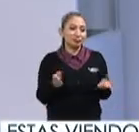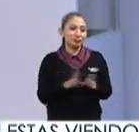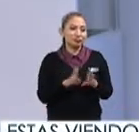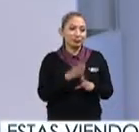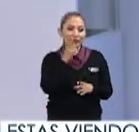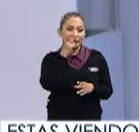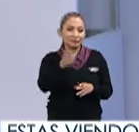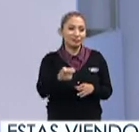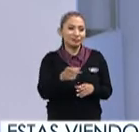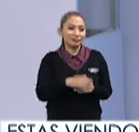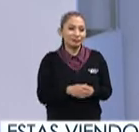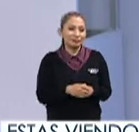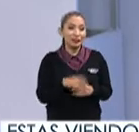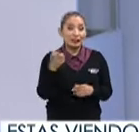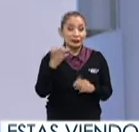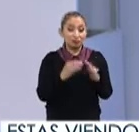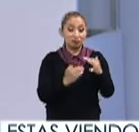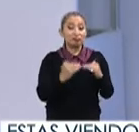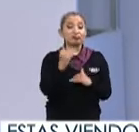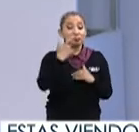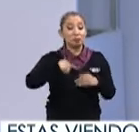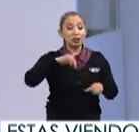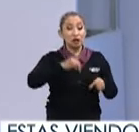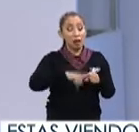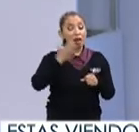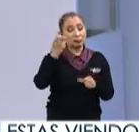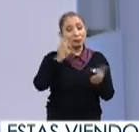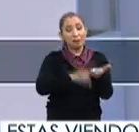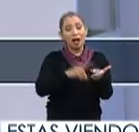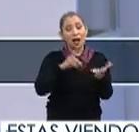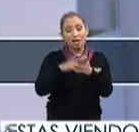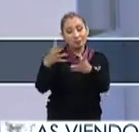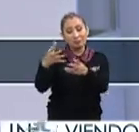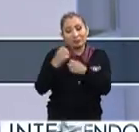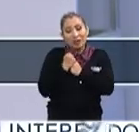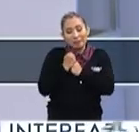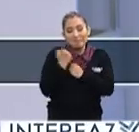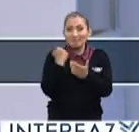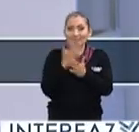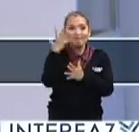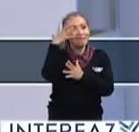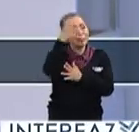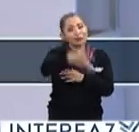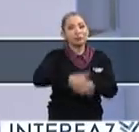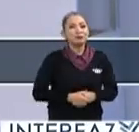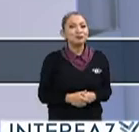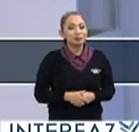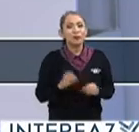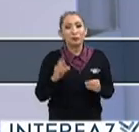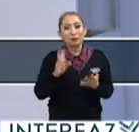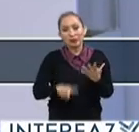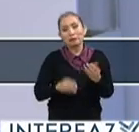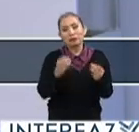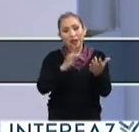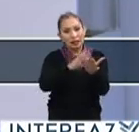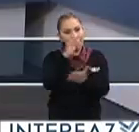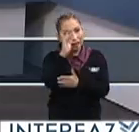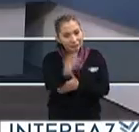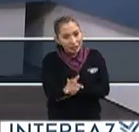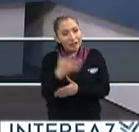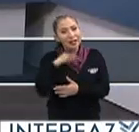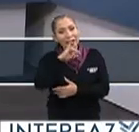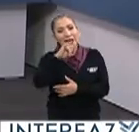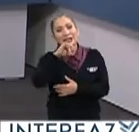lo mencionas, Omar, ese crecimiento personal es lo que más te llevas y es lo que te va a marcar para toda tu vida. Sin duda alguna, pues te agradecemos